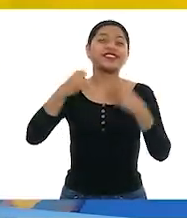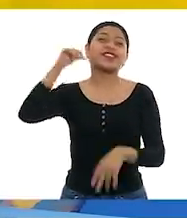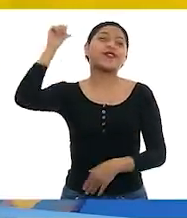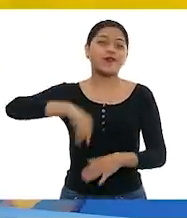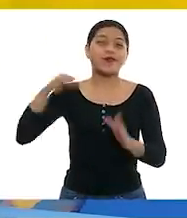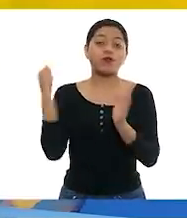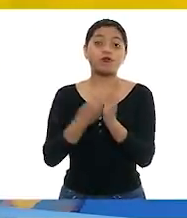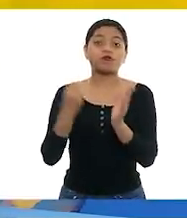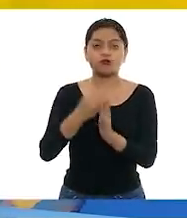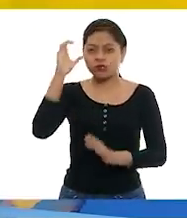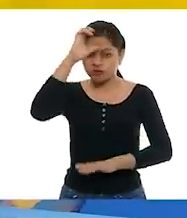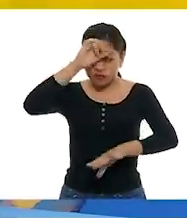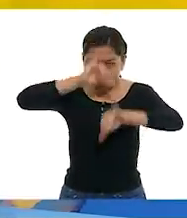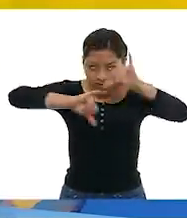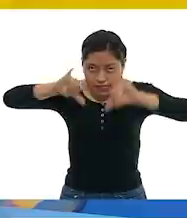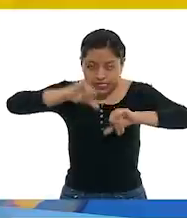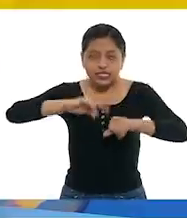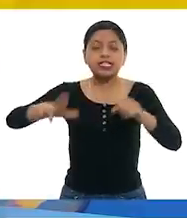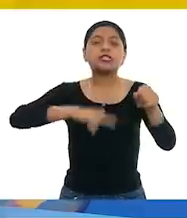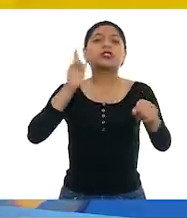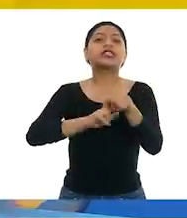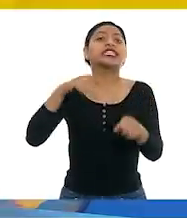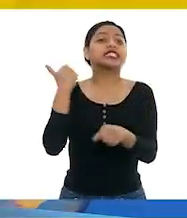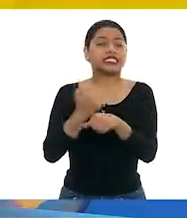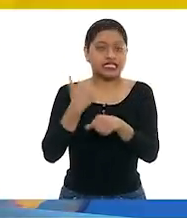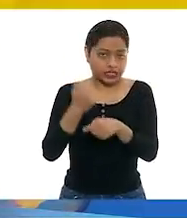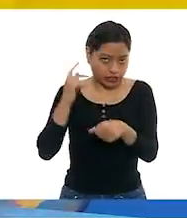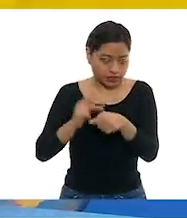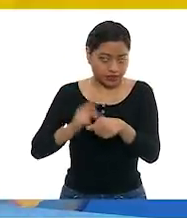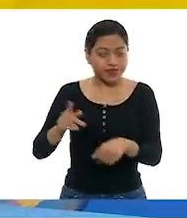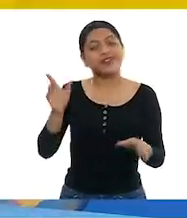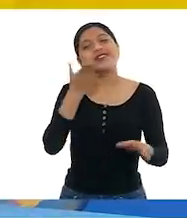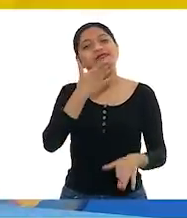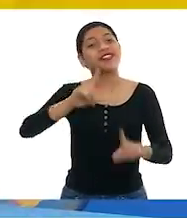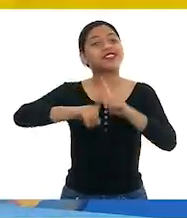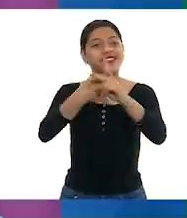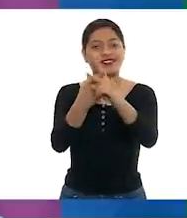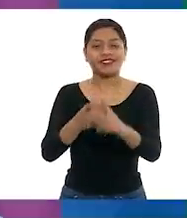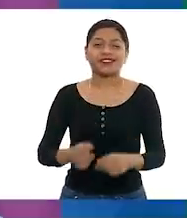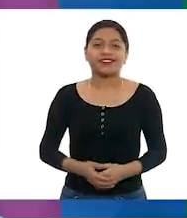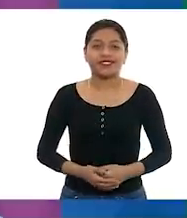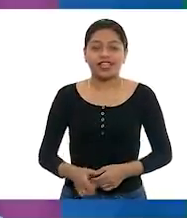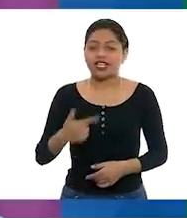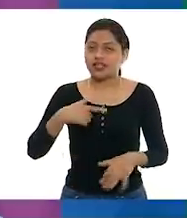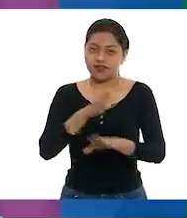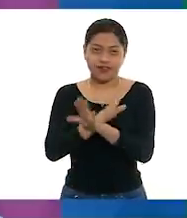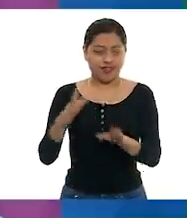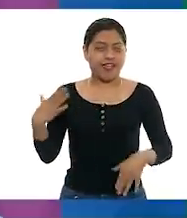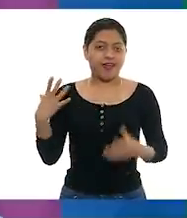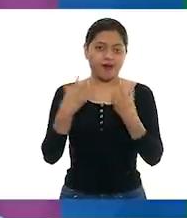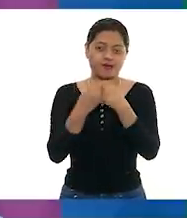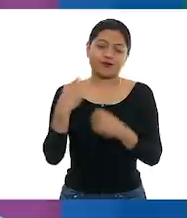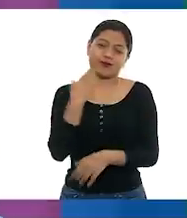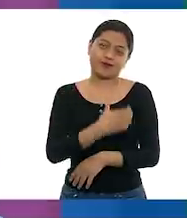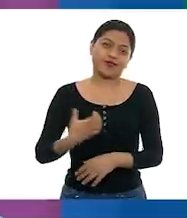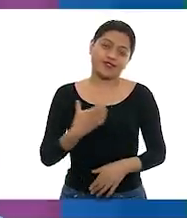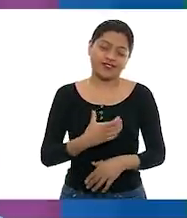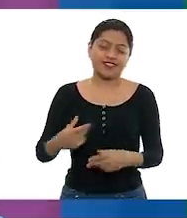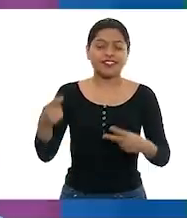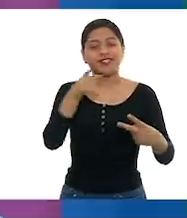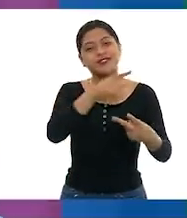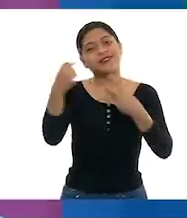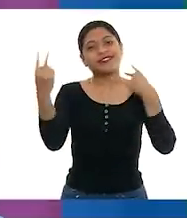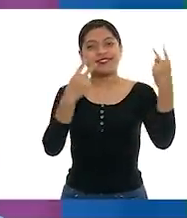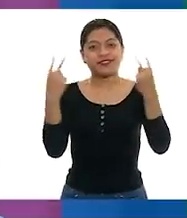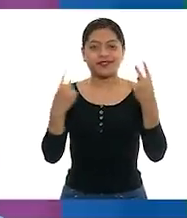esta clase de Ciencias Naturales de sexto grado. Y ahora sí, comenzamos. Pues yo estoy encantada de estar aquí